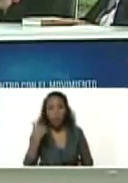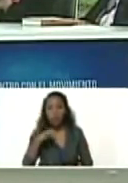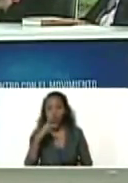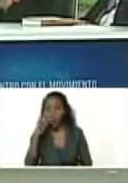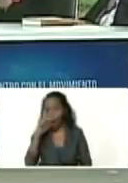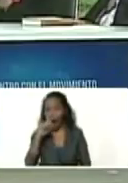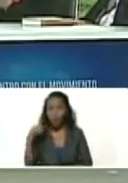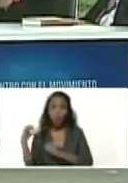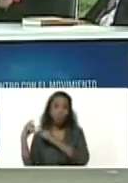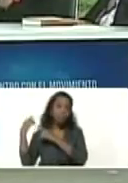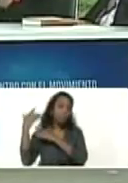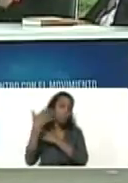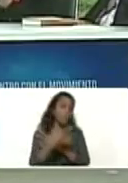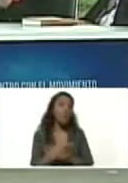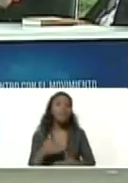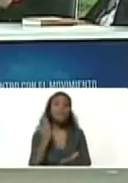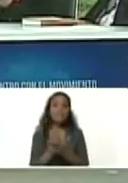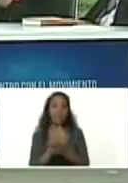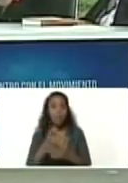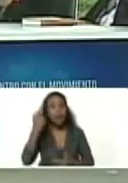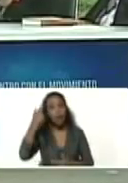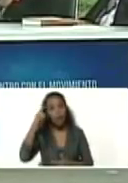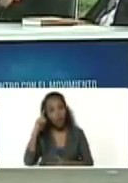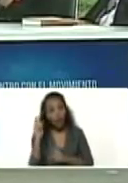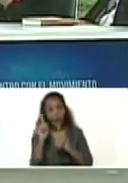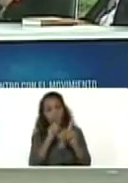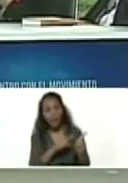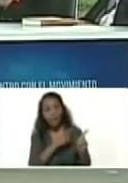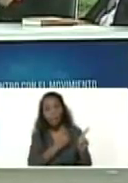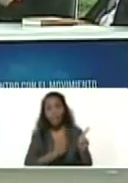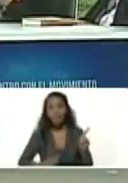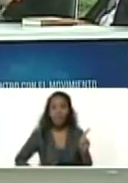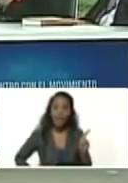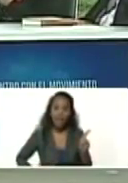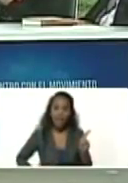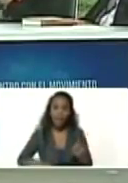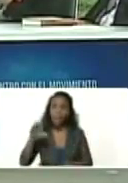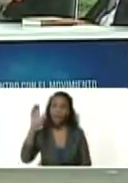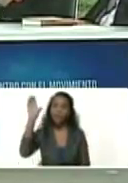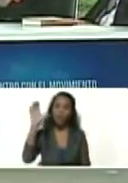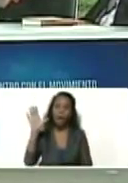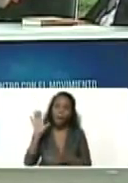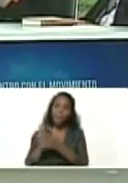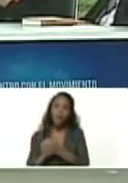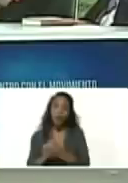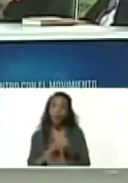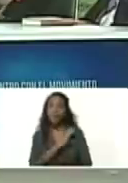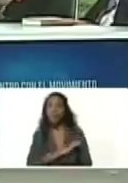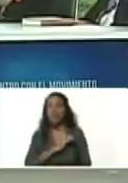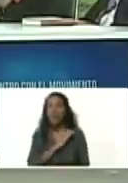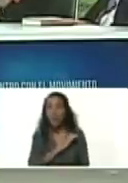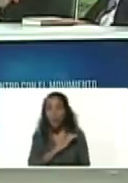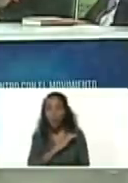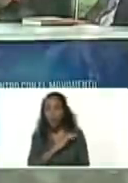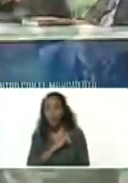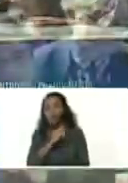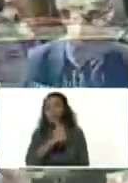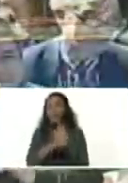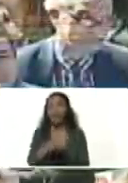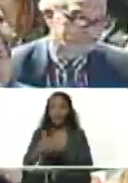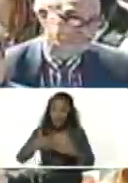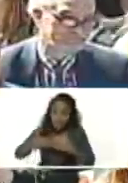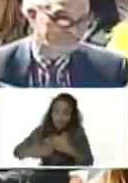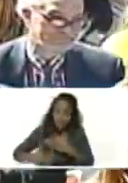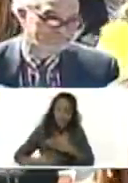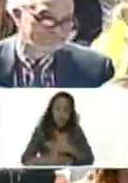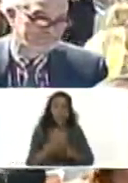5, 10, 20 años, y siempre la gente recordará a este presidente, patriota, amigo, cristiano, y en cada alabanza que